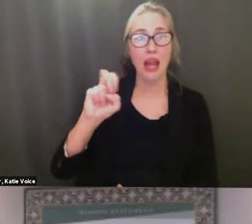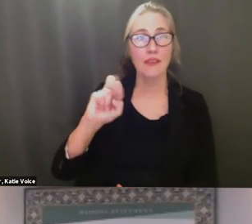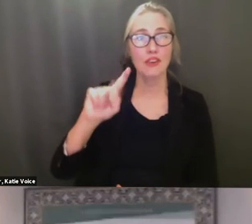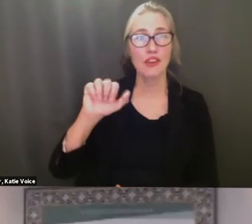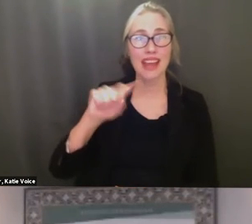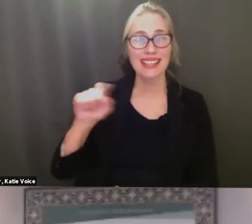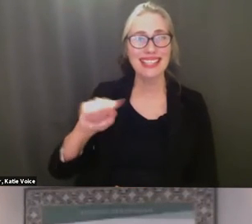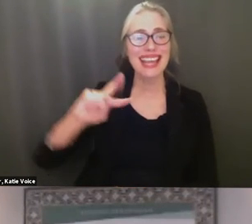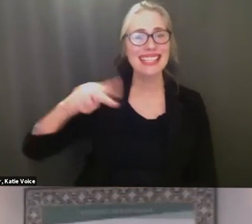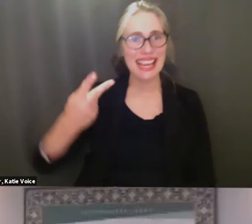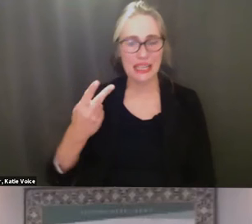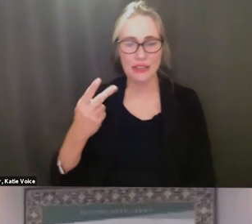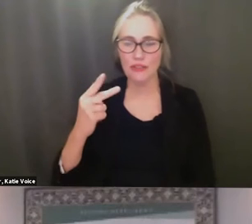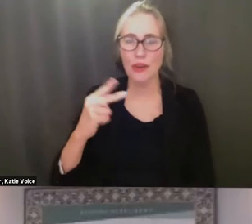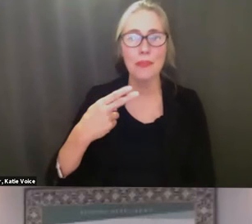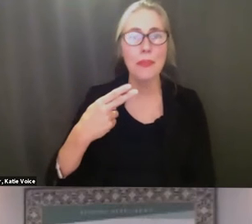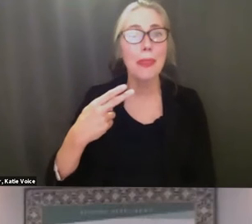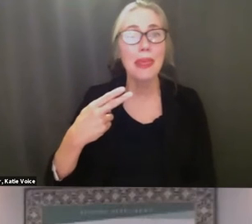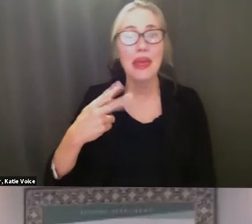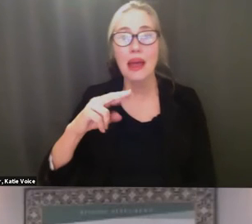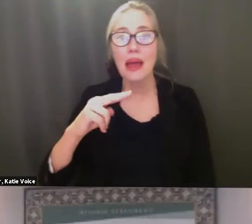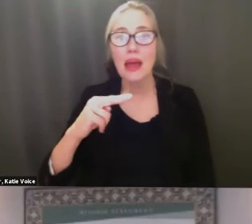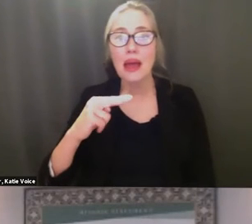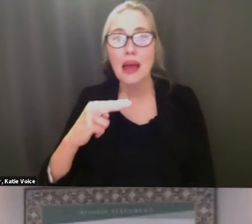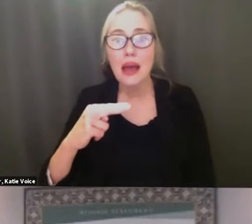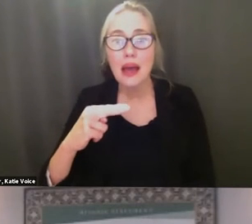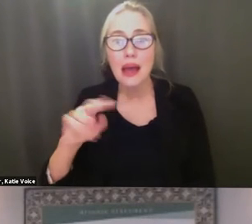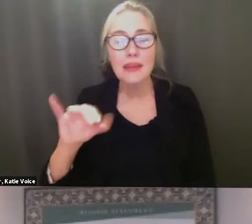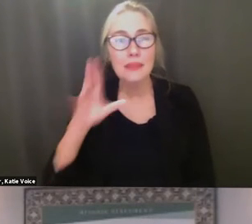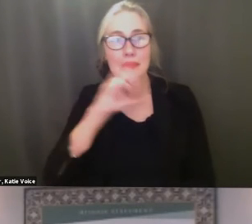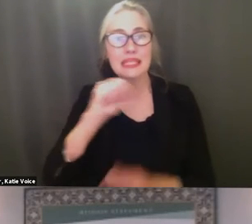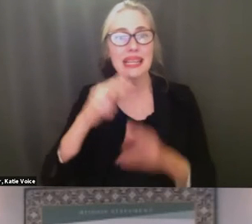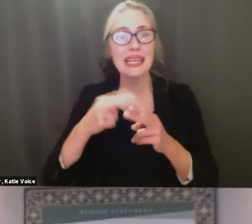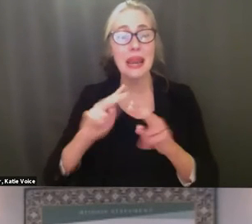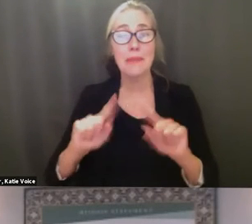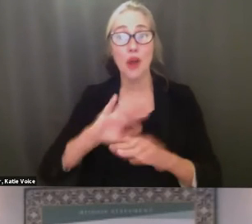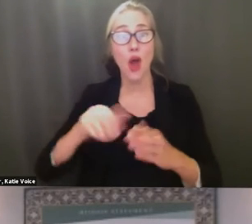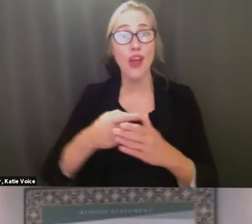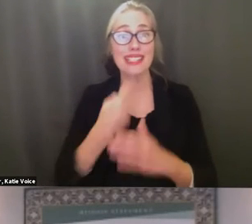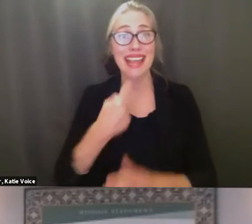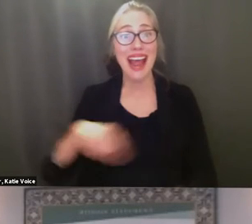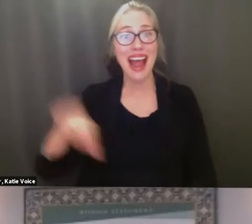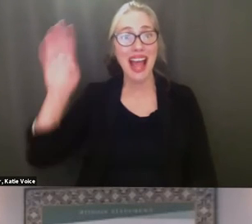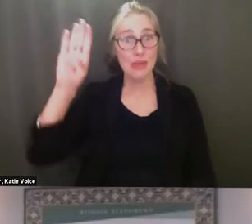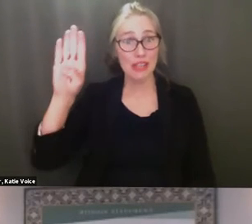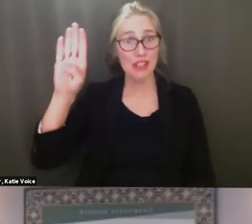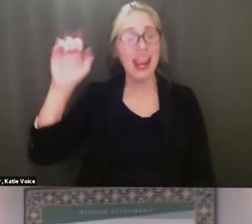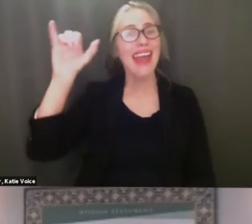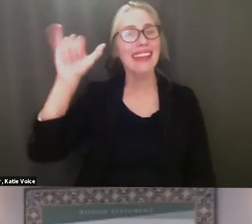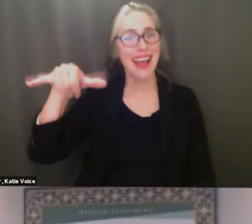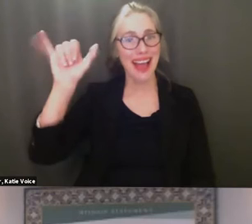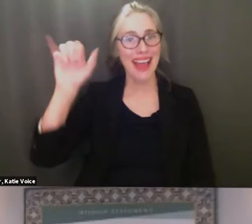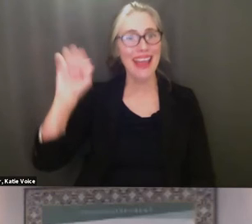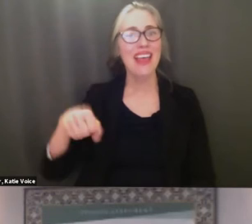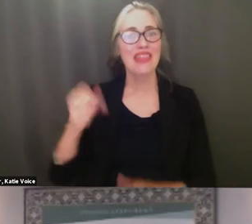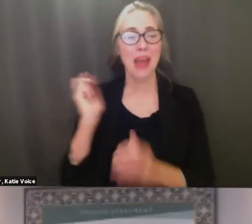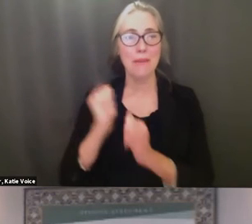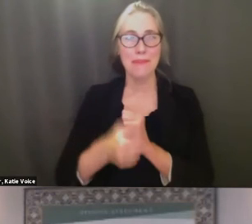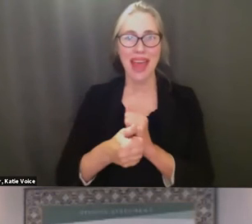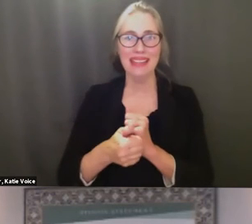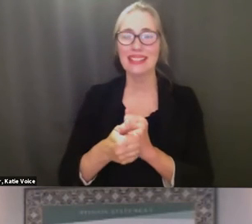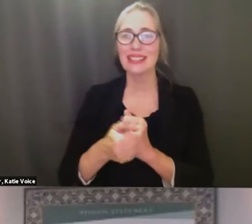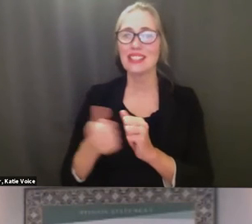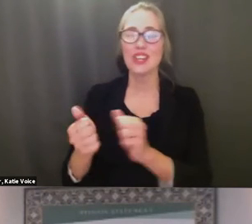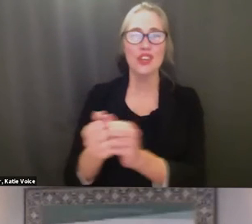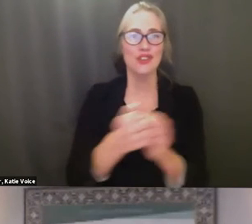favor, levante la mano y diga yo, yo, yo. Esta moción se aprueba por unanimidad. Y